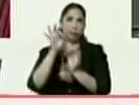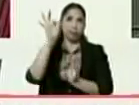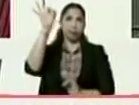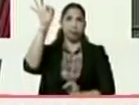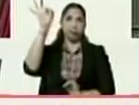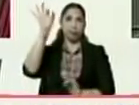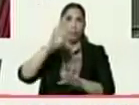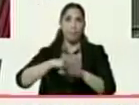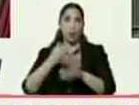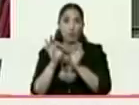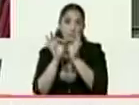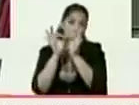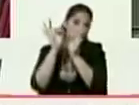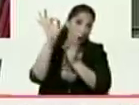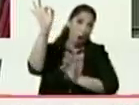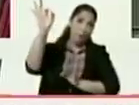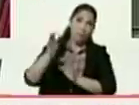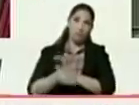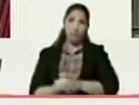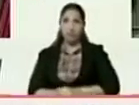Porque los que están en la tribuna.